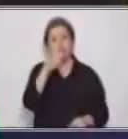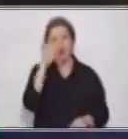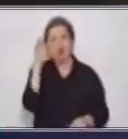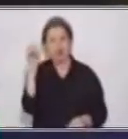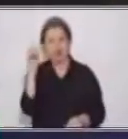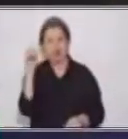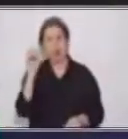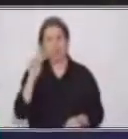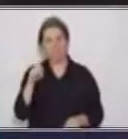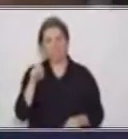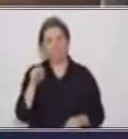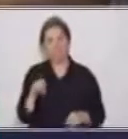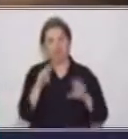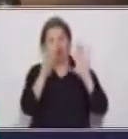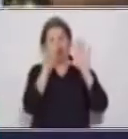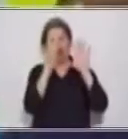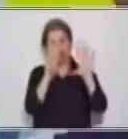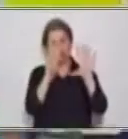8.